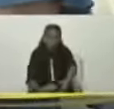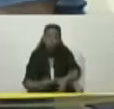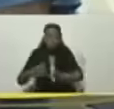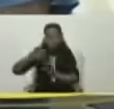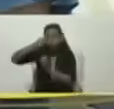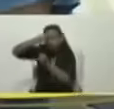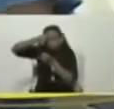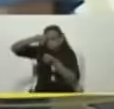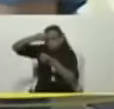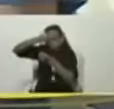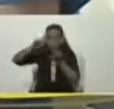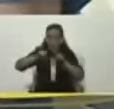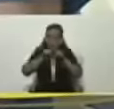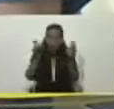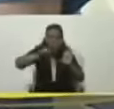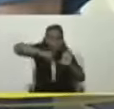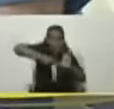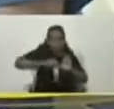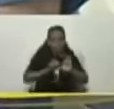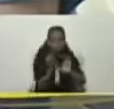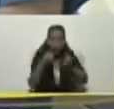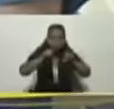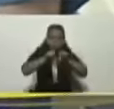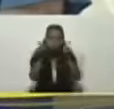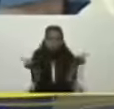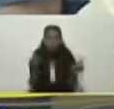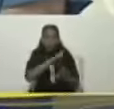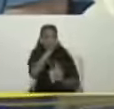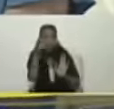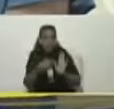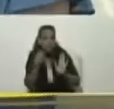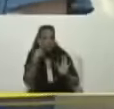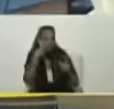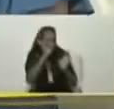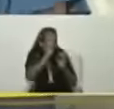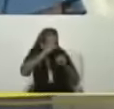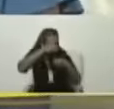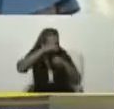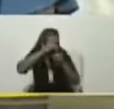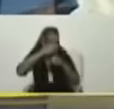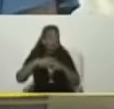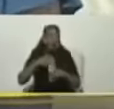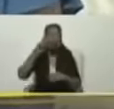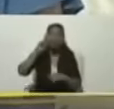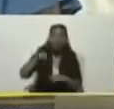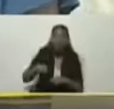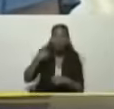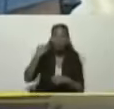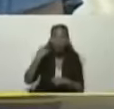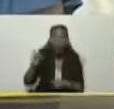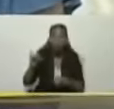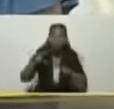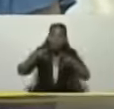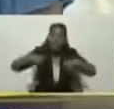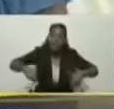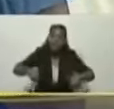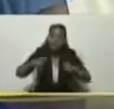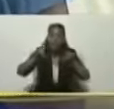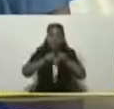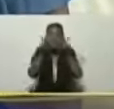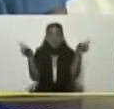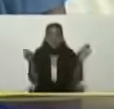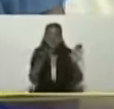para hacer la citología. Bueno, está muy completo y, por supuesto, también el equipamiento de sillas